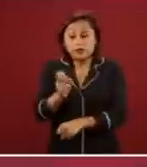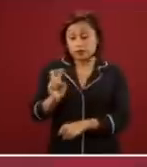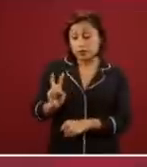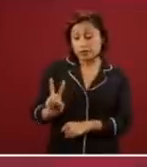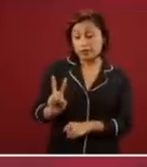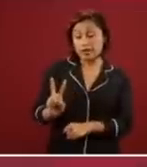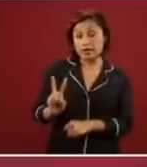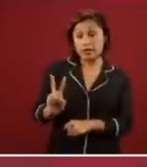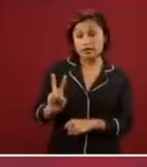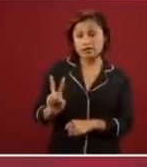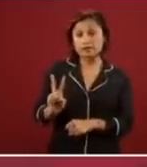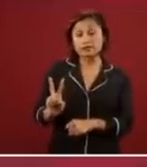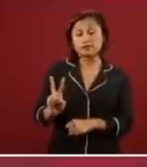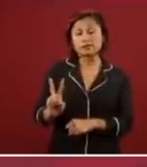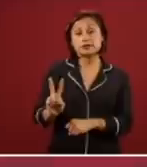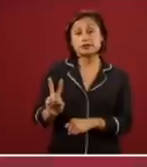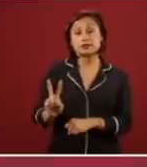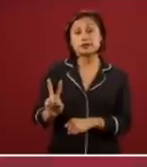tenemos